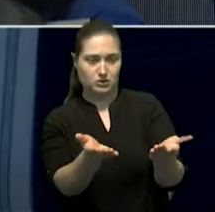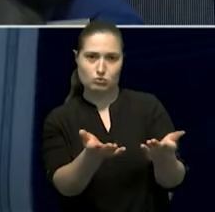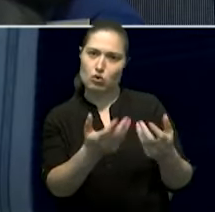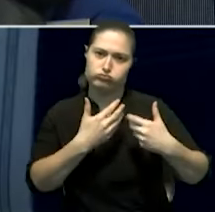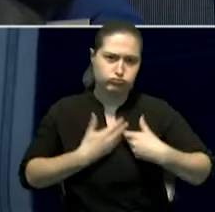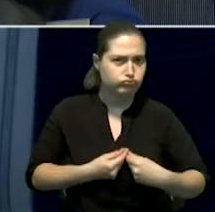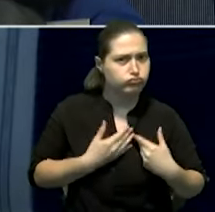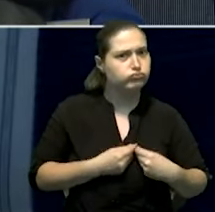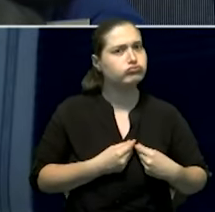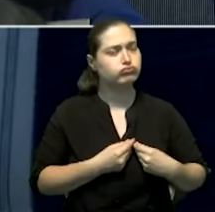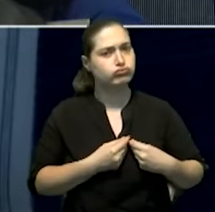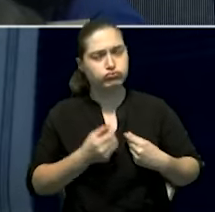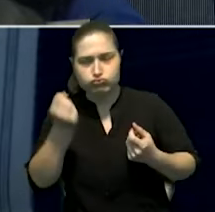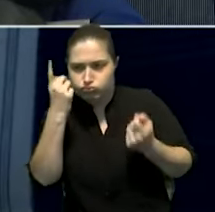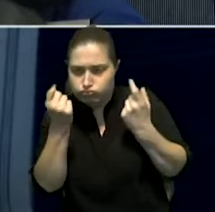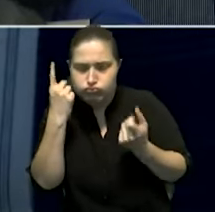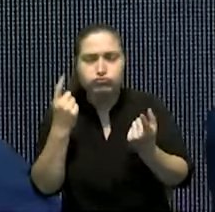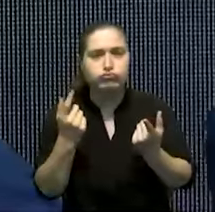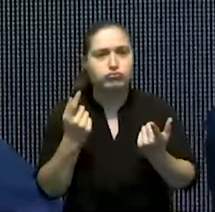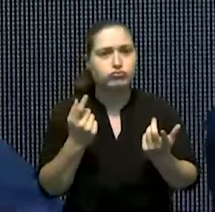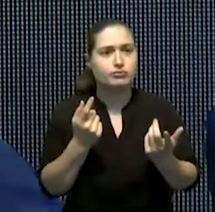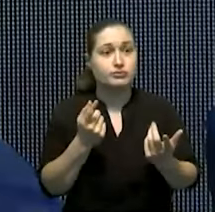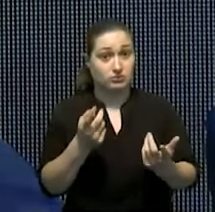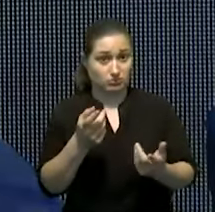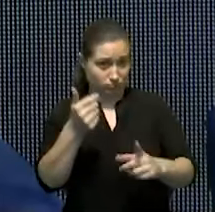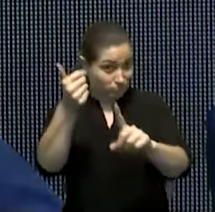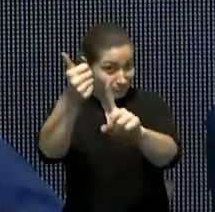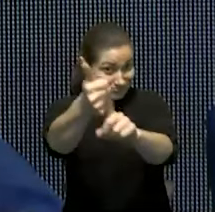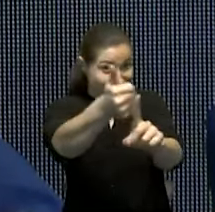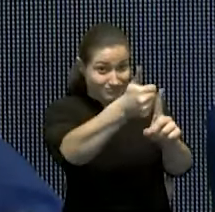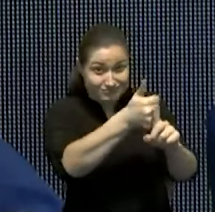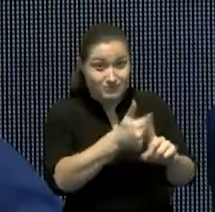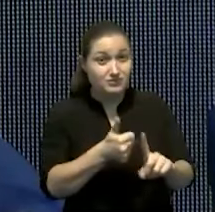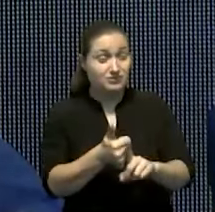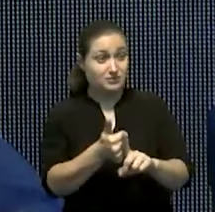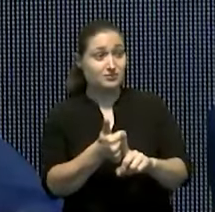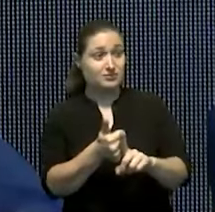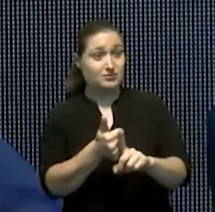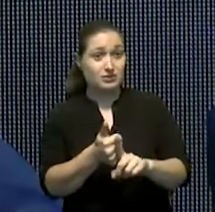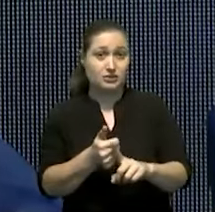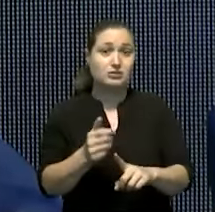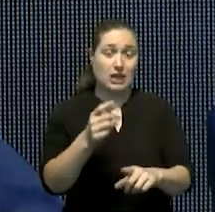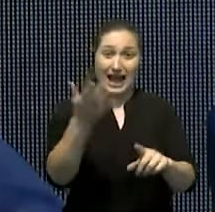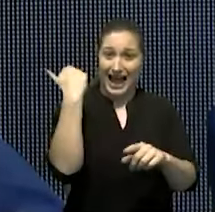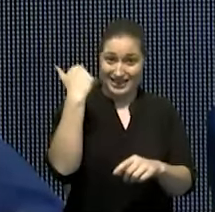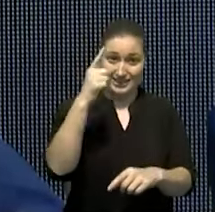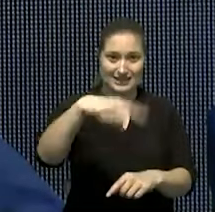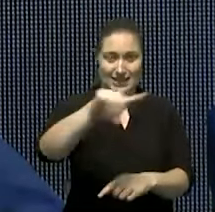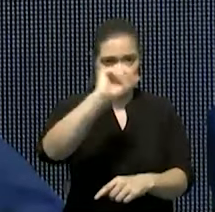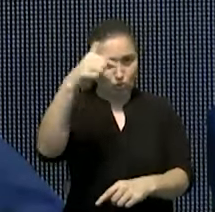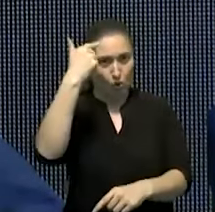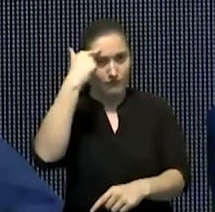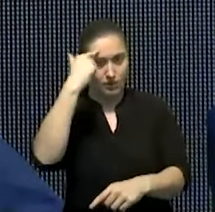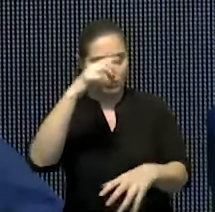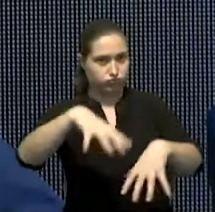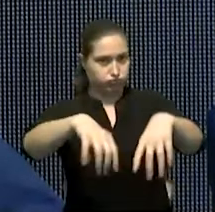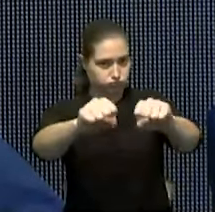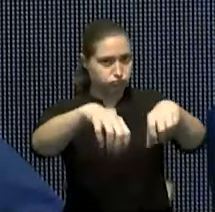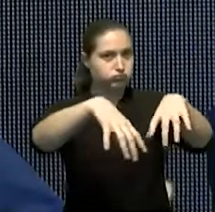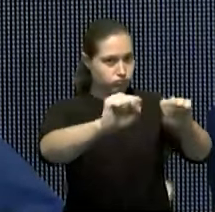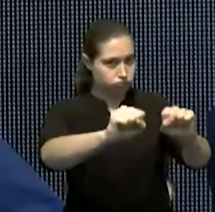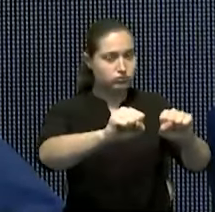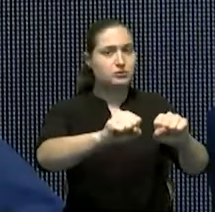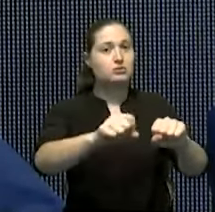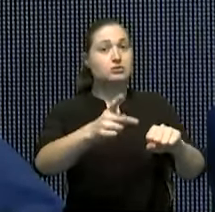de que estas mismas cosas que ellos mismos en sus gobiernos habían propugnado